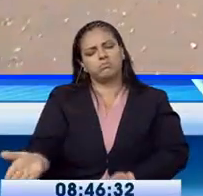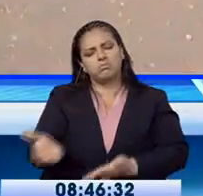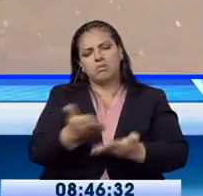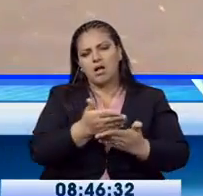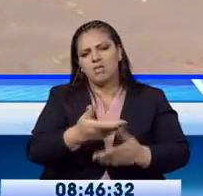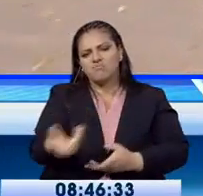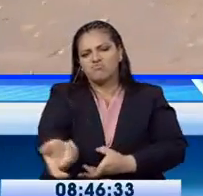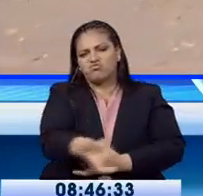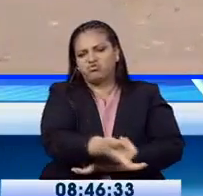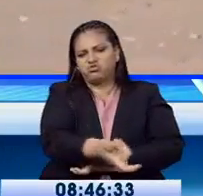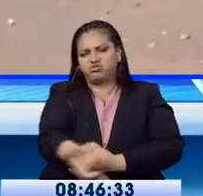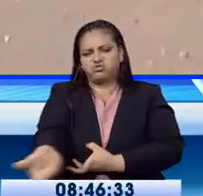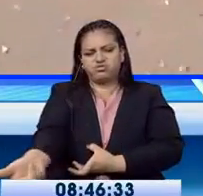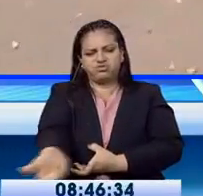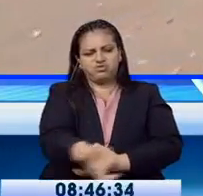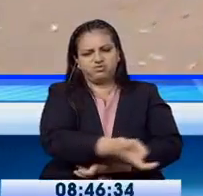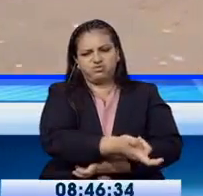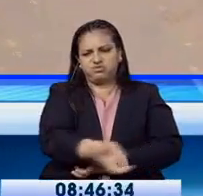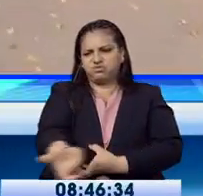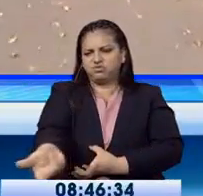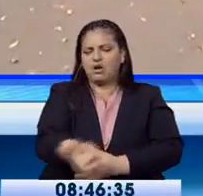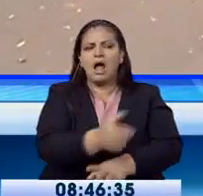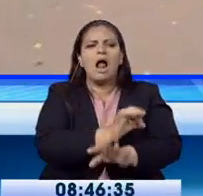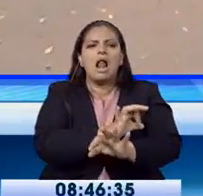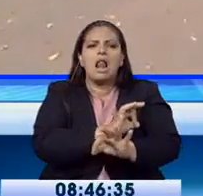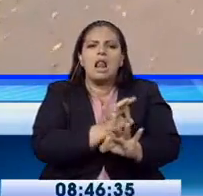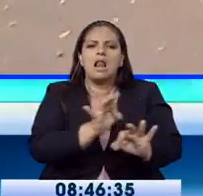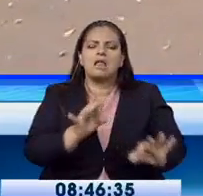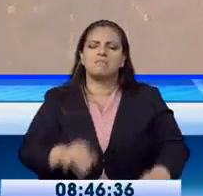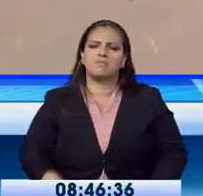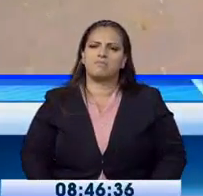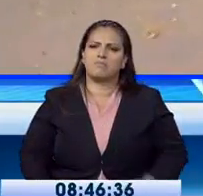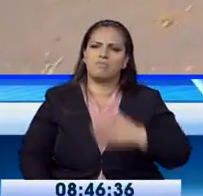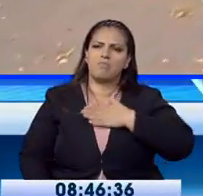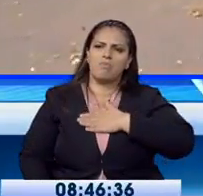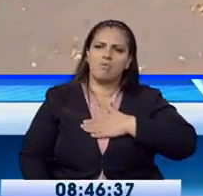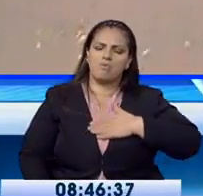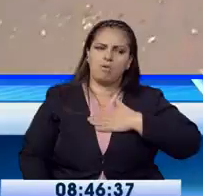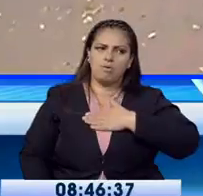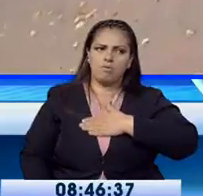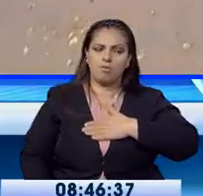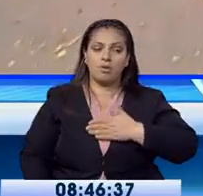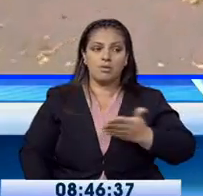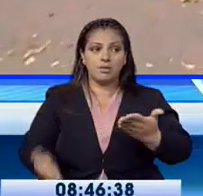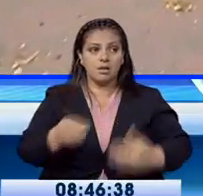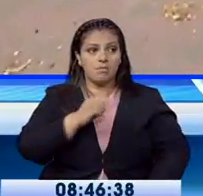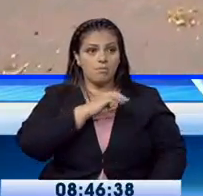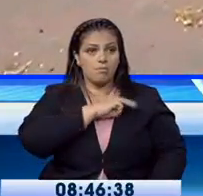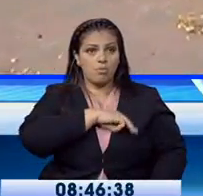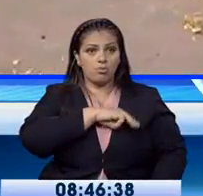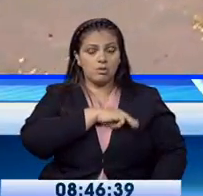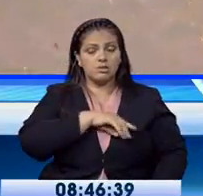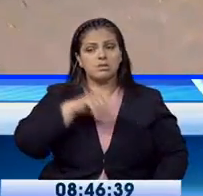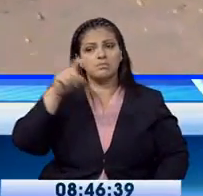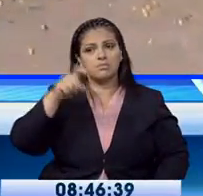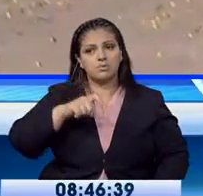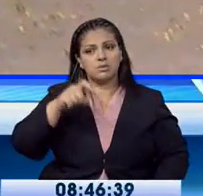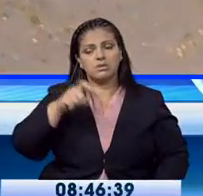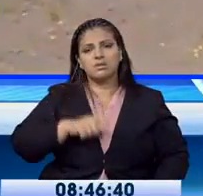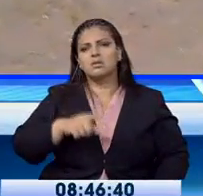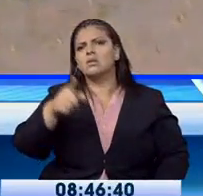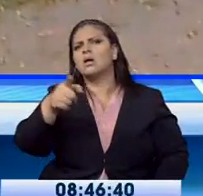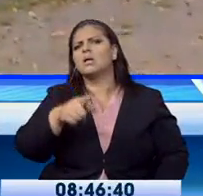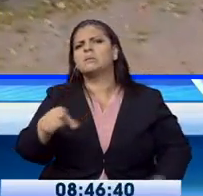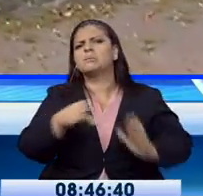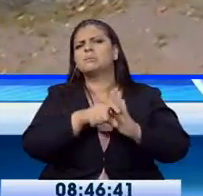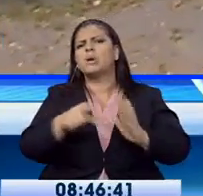si tengan una buena limpieza y ahí el municipio a ver si puede hacer algo con eso con los propietarios de ese sitio de esa especie